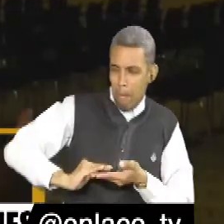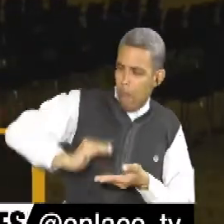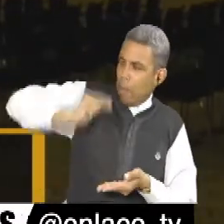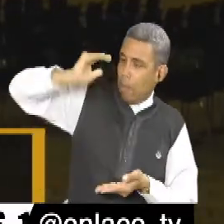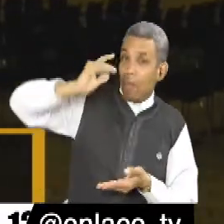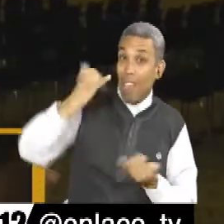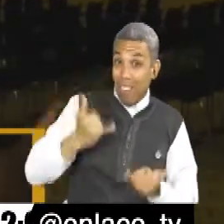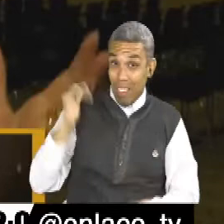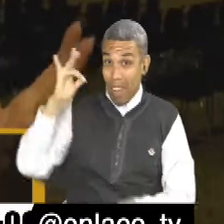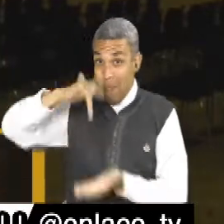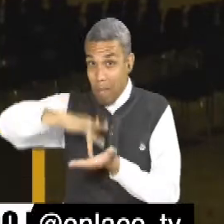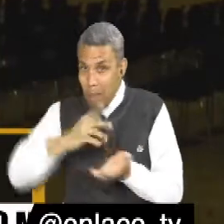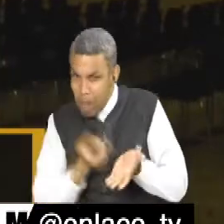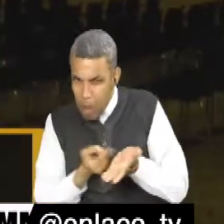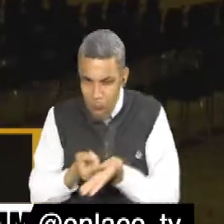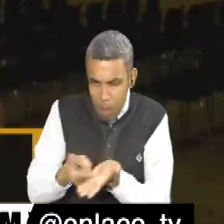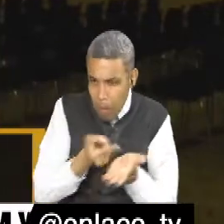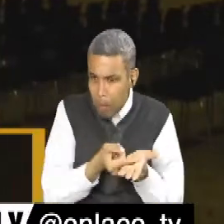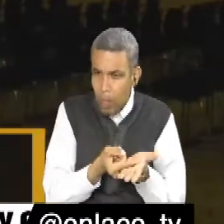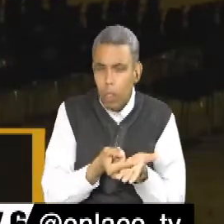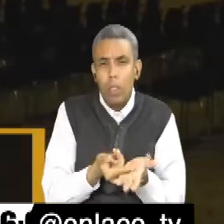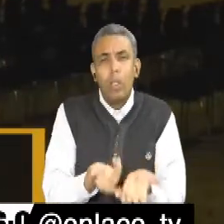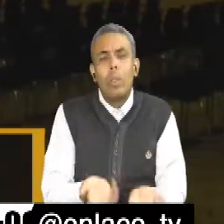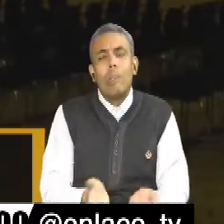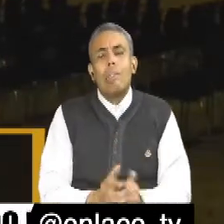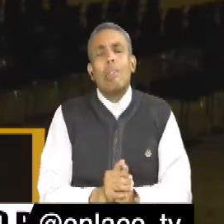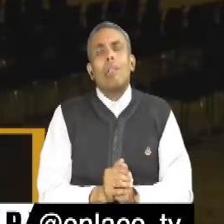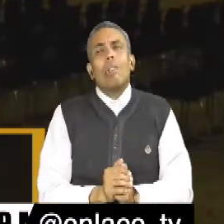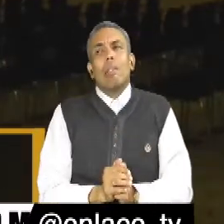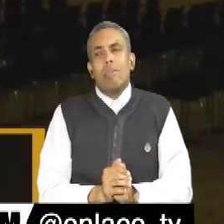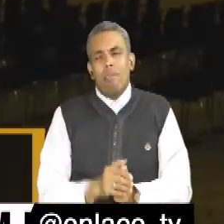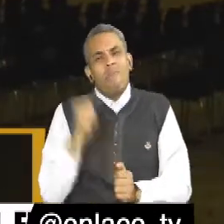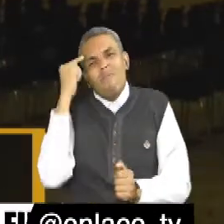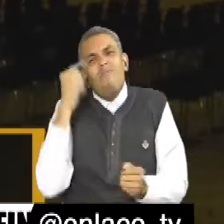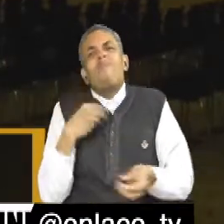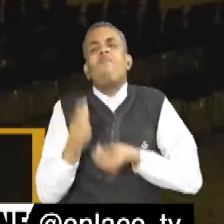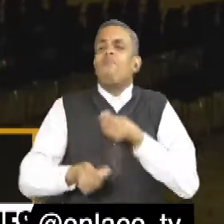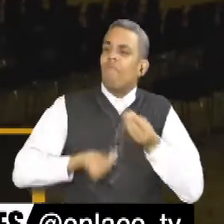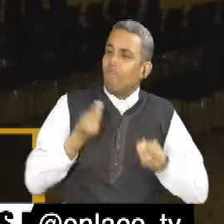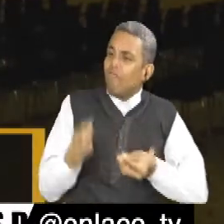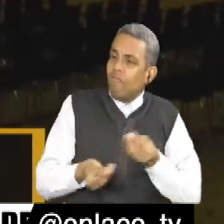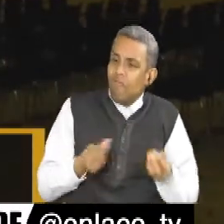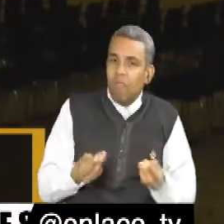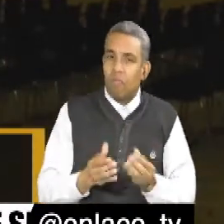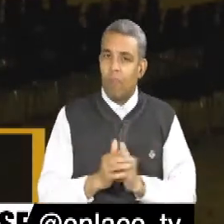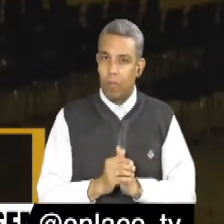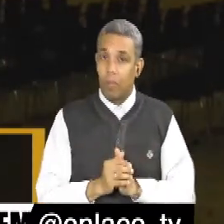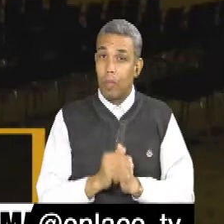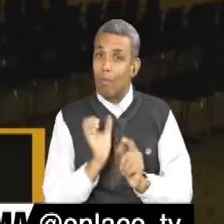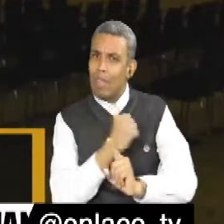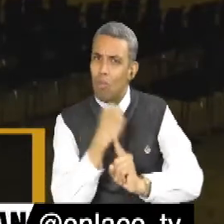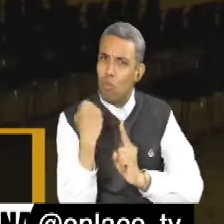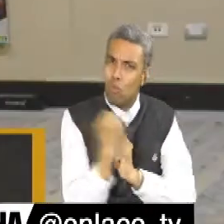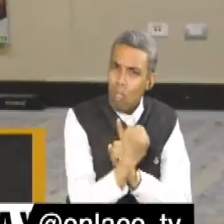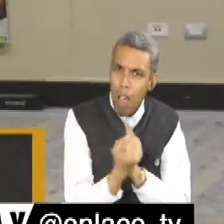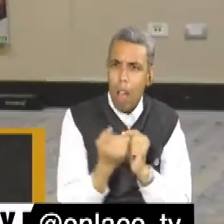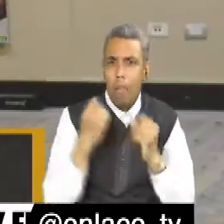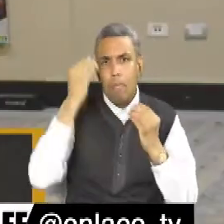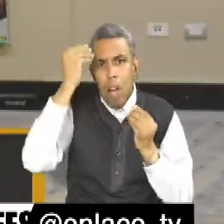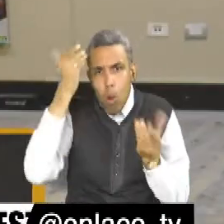está azotando tantas partes del mundo, es precisamente lo que llamamos lo prosocial, o sea, las cosas